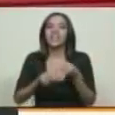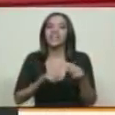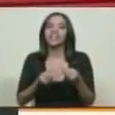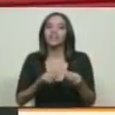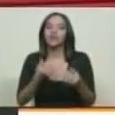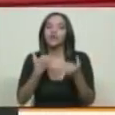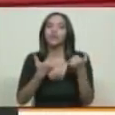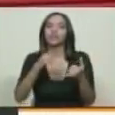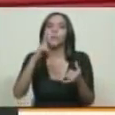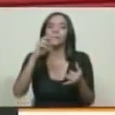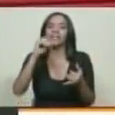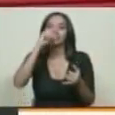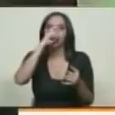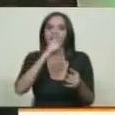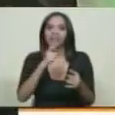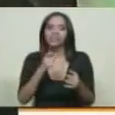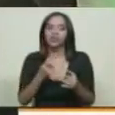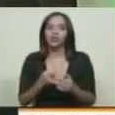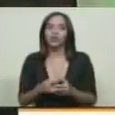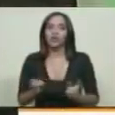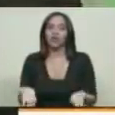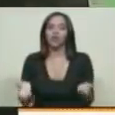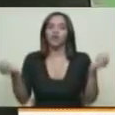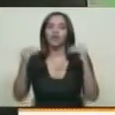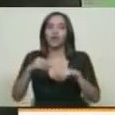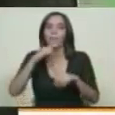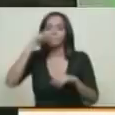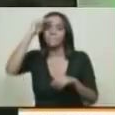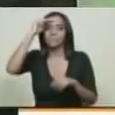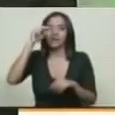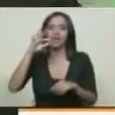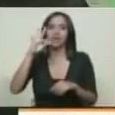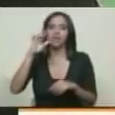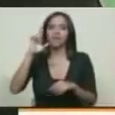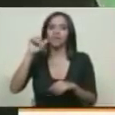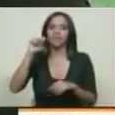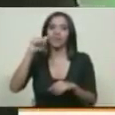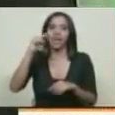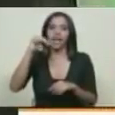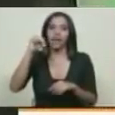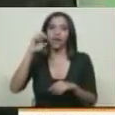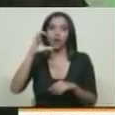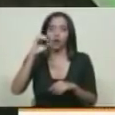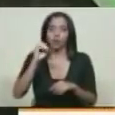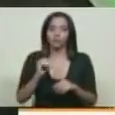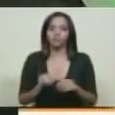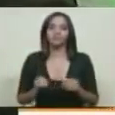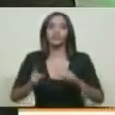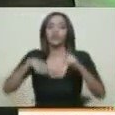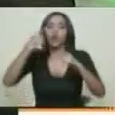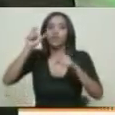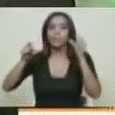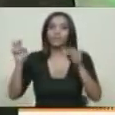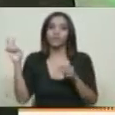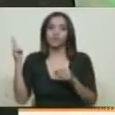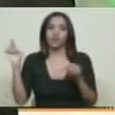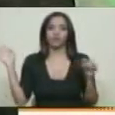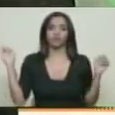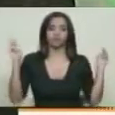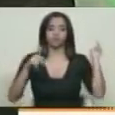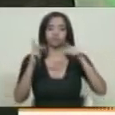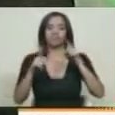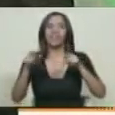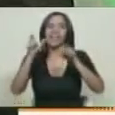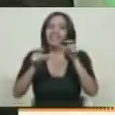últimos 20 años con los negocios de su padre, Franco Macri, con el correo, con los otros truchos traídos de Uruguay. O sea, es gente que